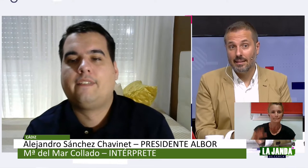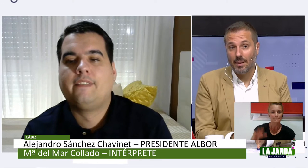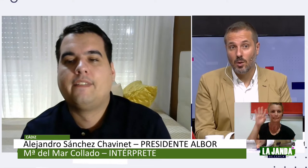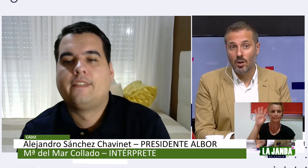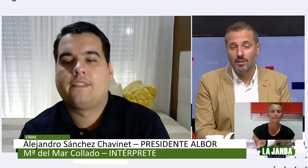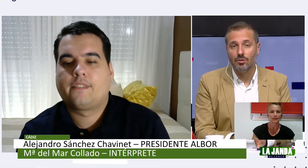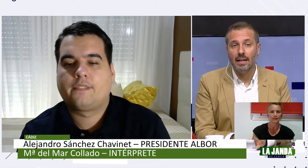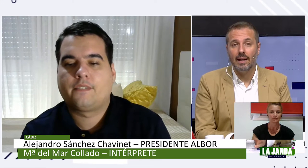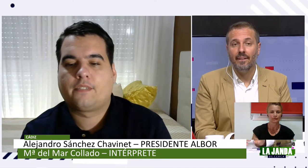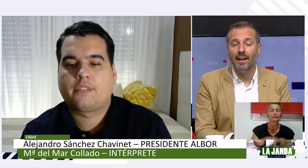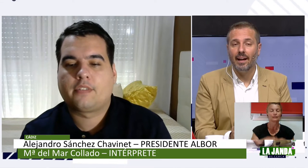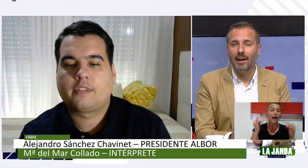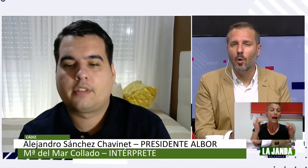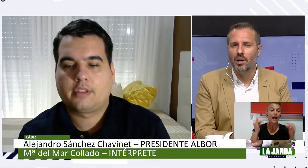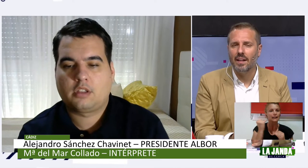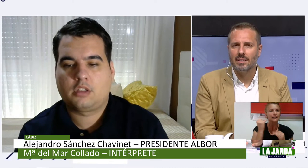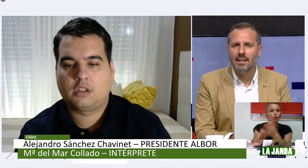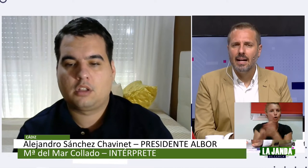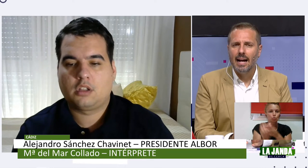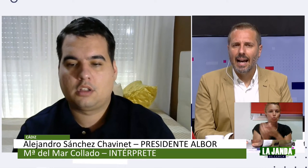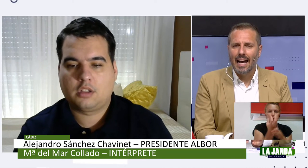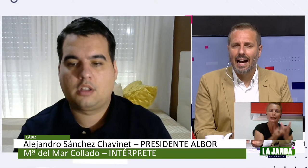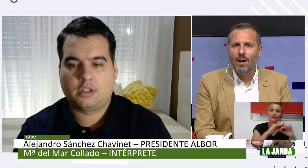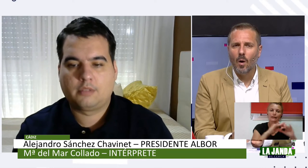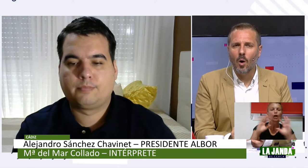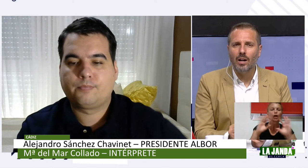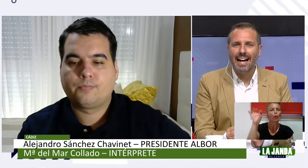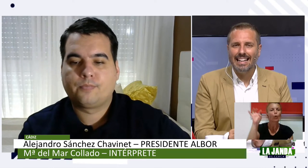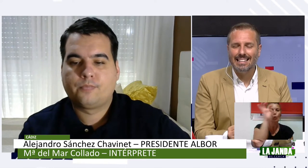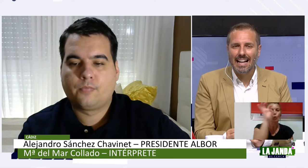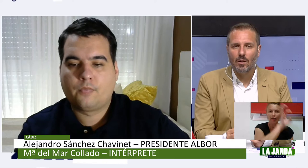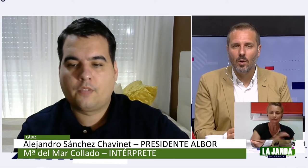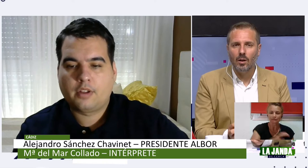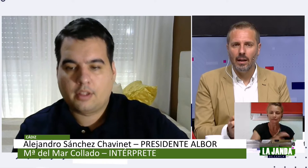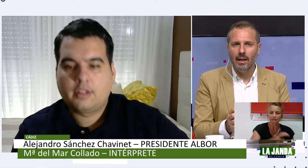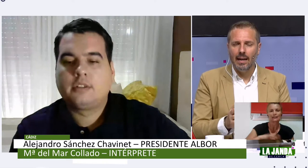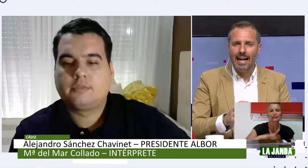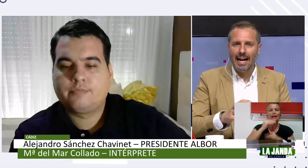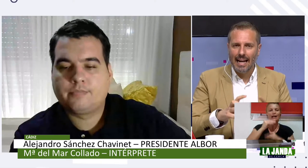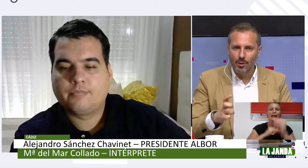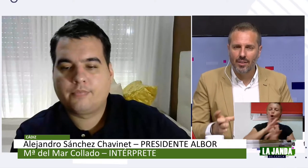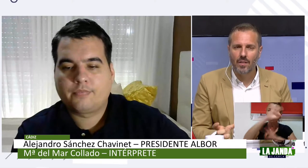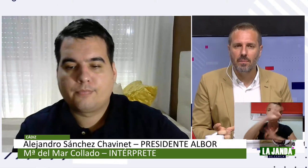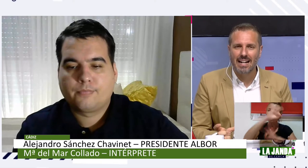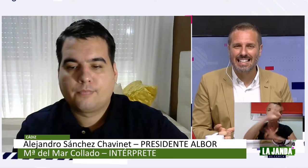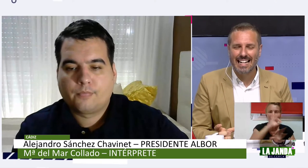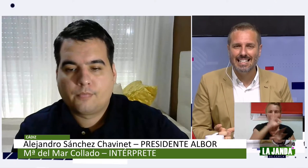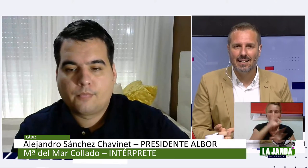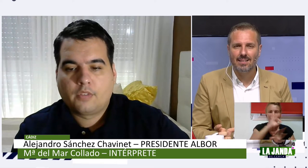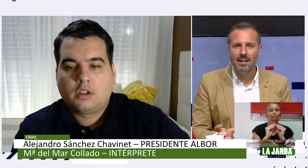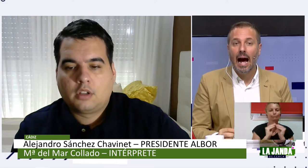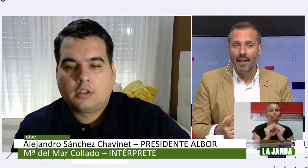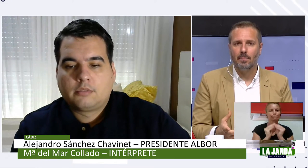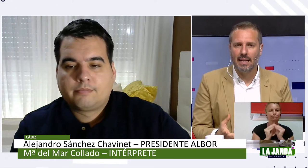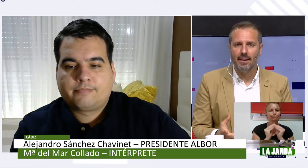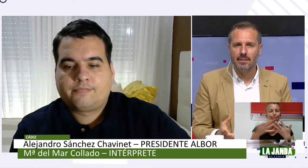Se han dado casos de comunidades que han organizado la elaboración de